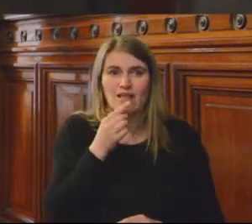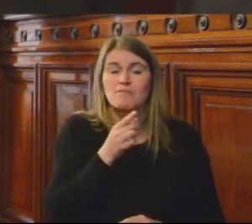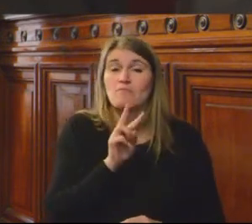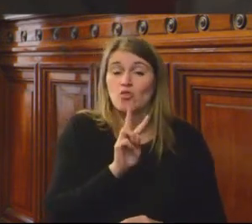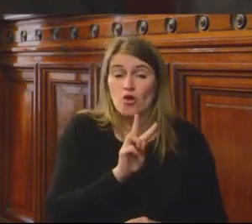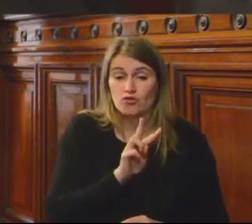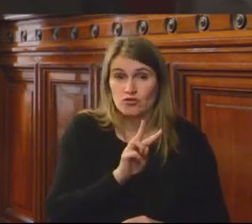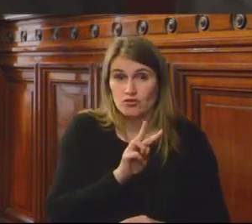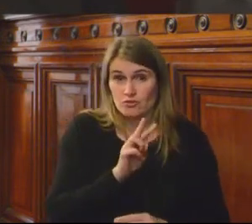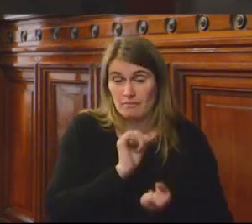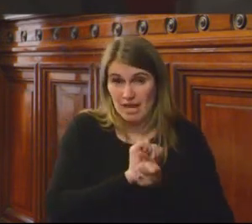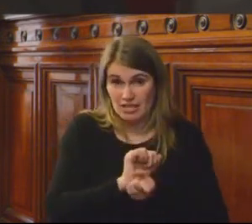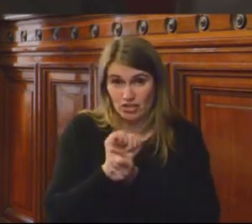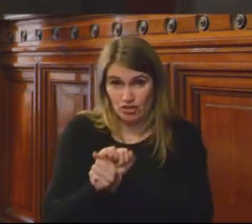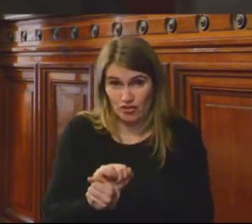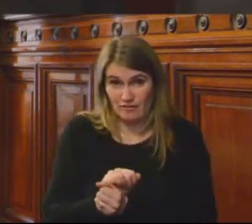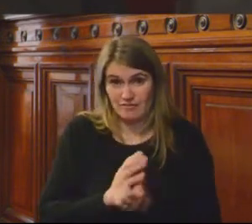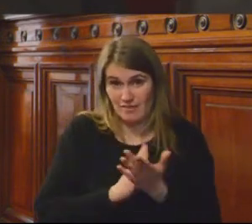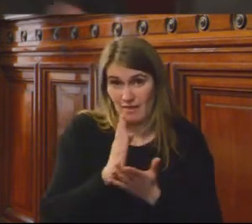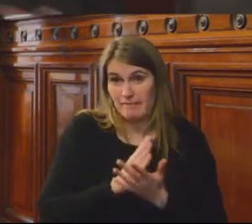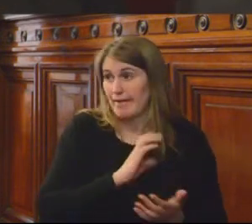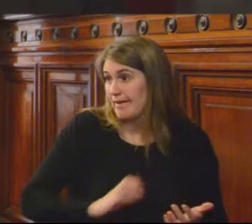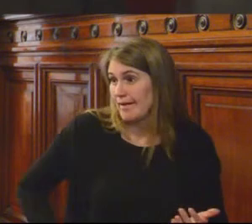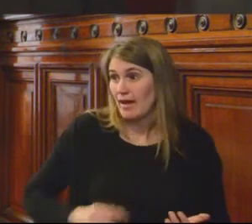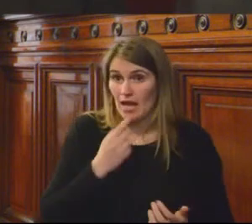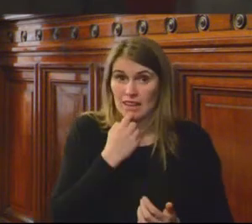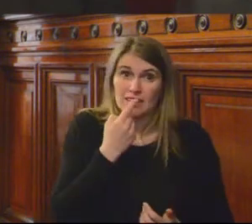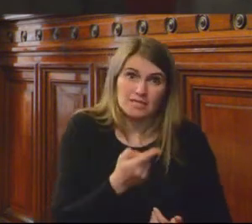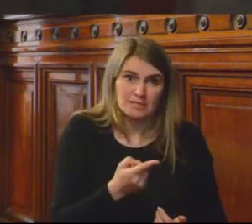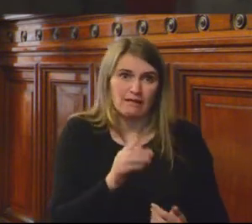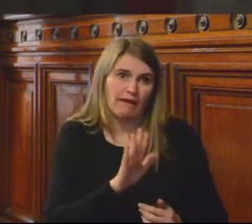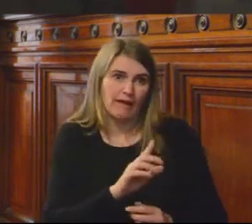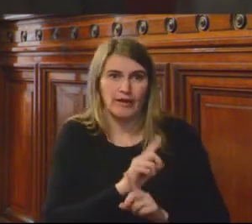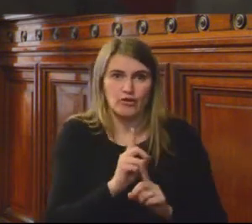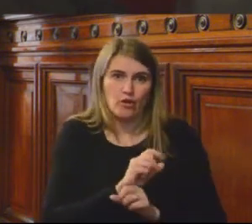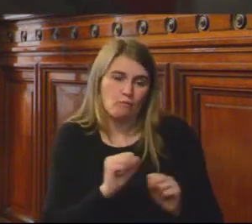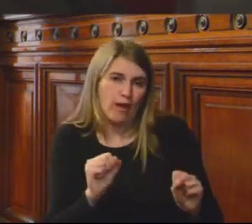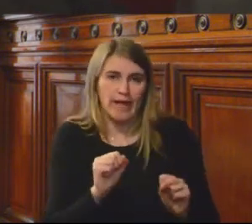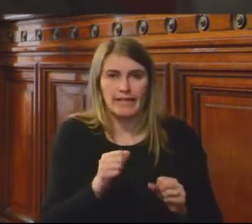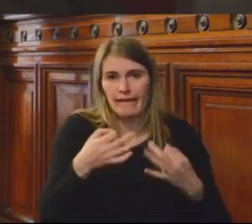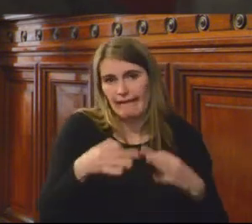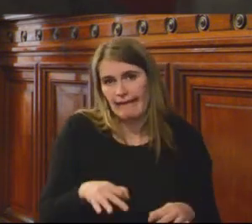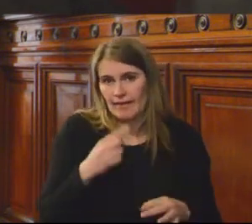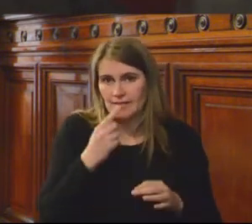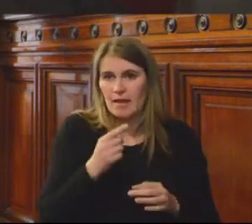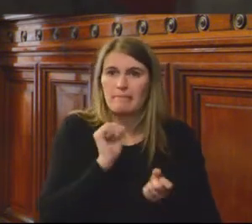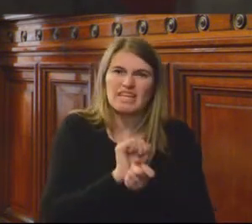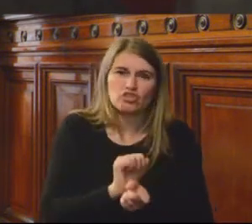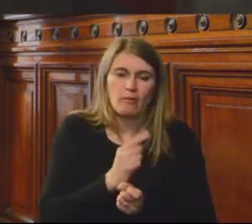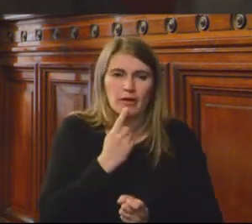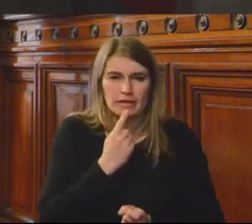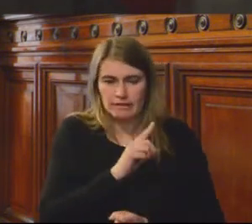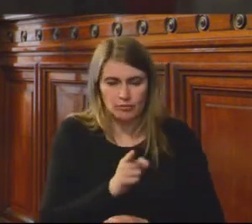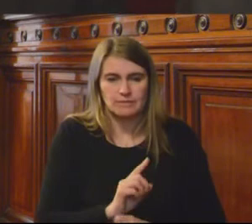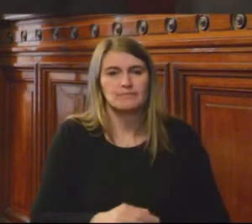cierto, continuamente el Estado como reflejo de lo que supuestamente no debe ser tenido como un preso político. Destacó el